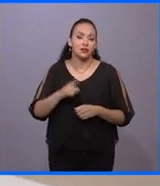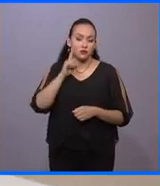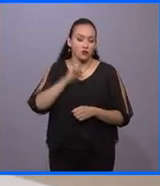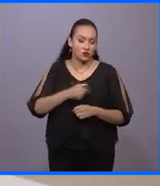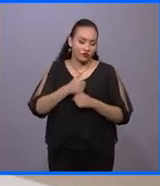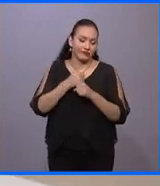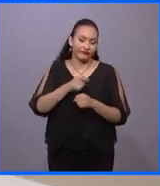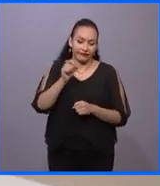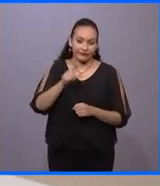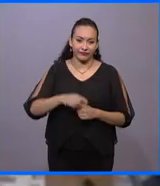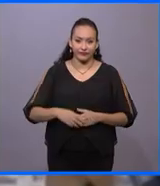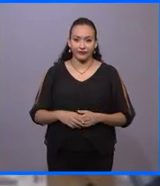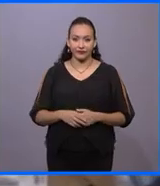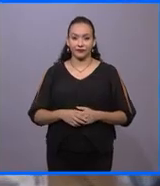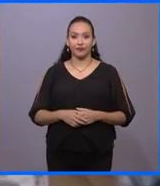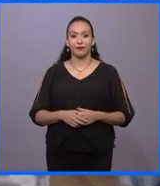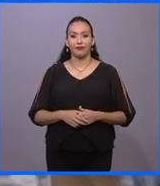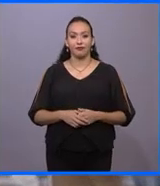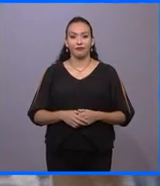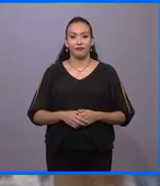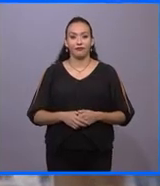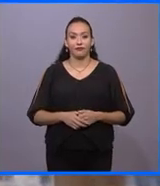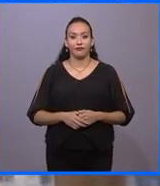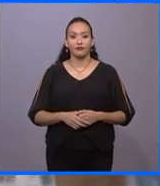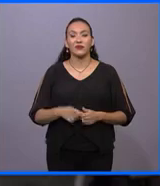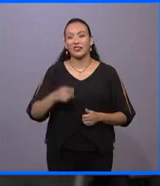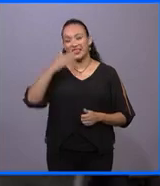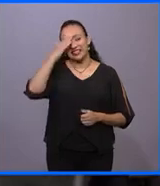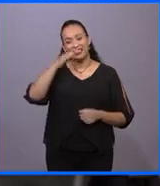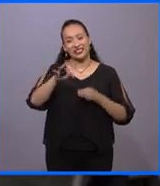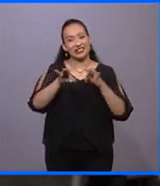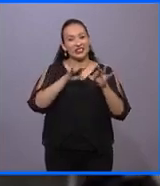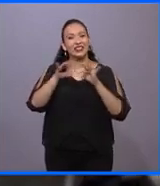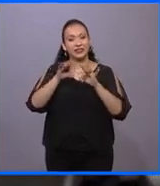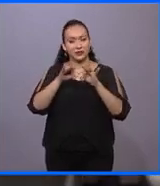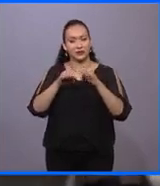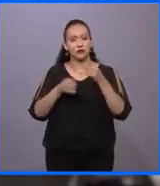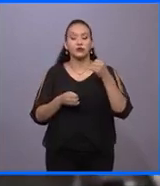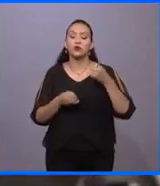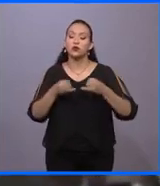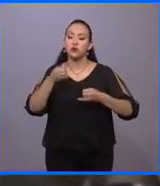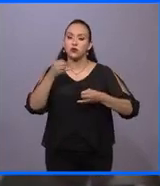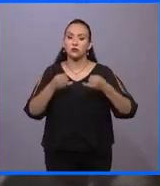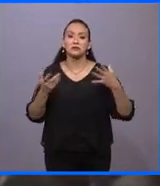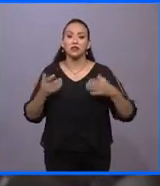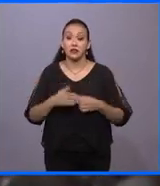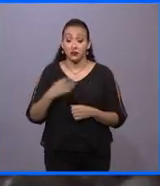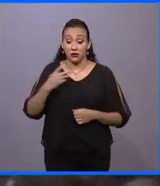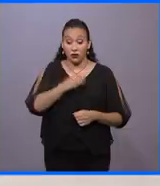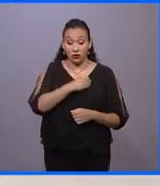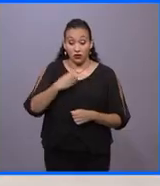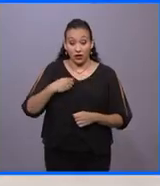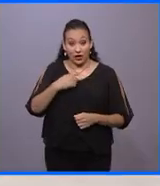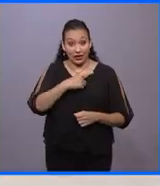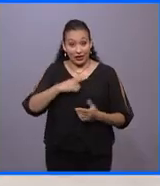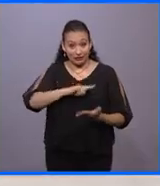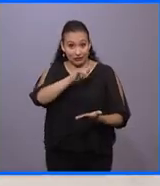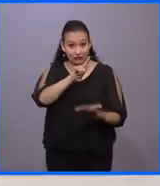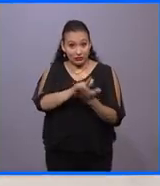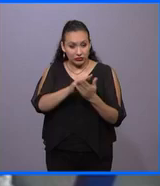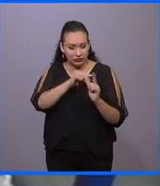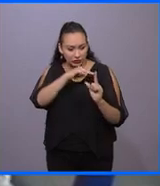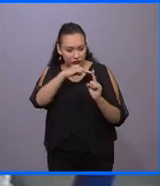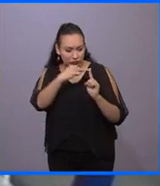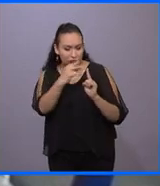son mujeres. En el mundo del trabajo, las personas juzgadoras tienen la obligación de aplicar la perspectiva de